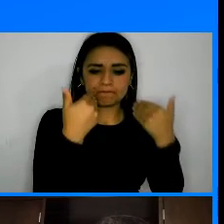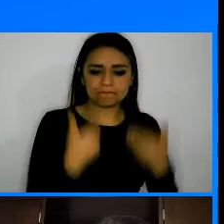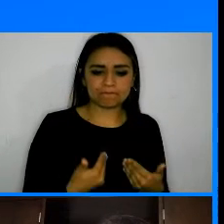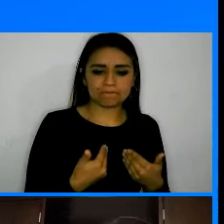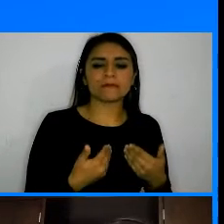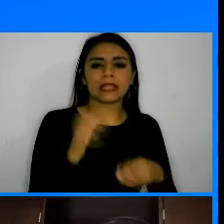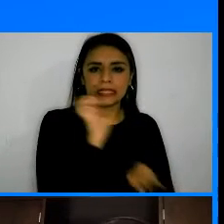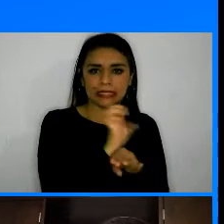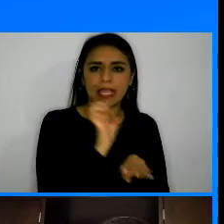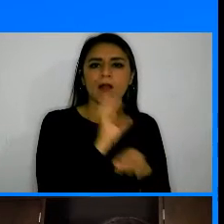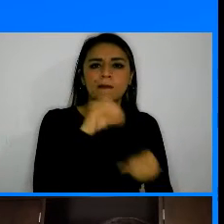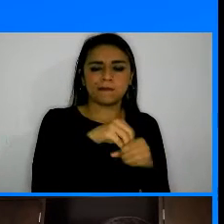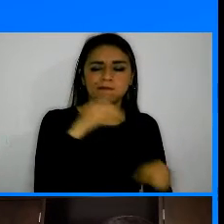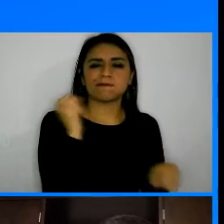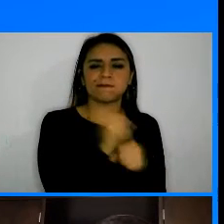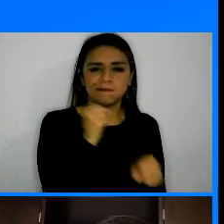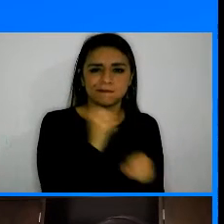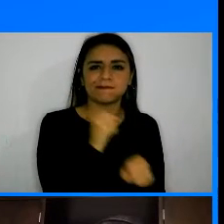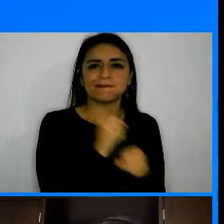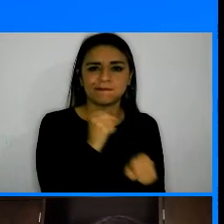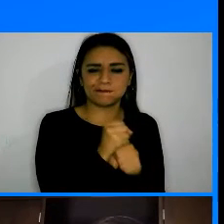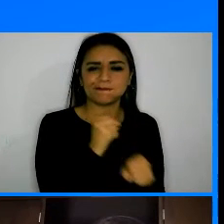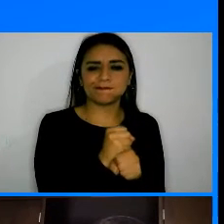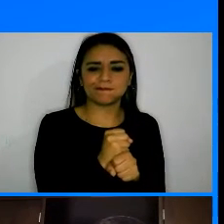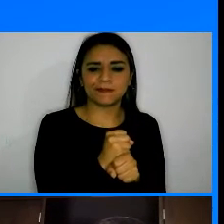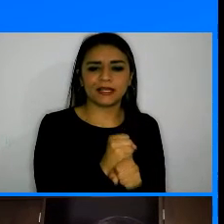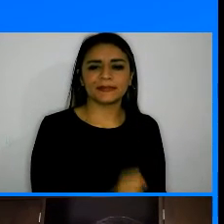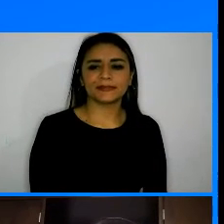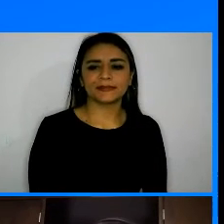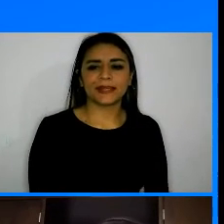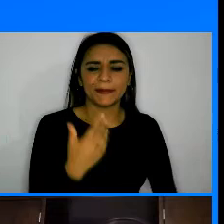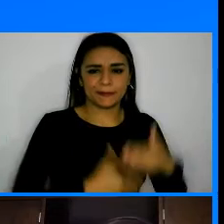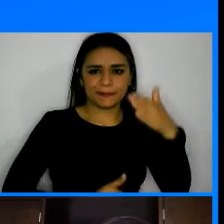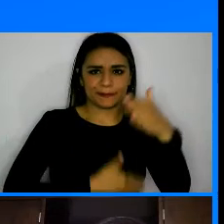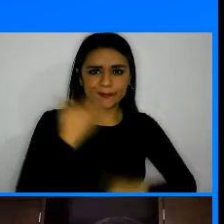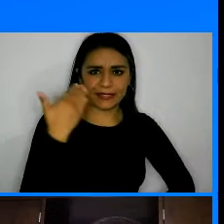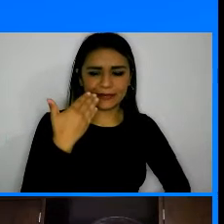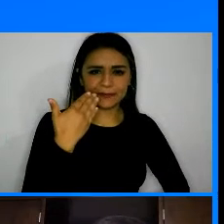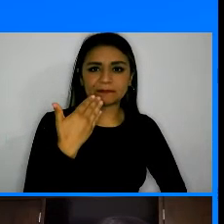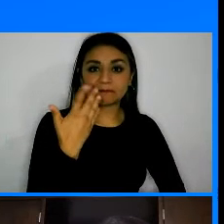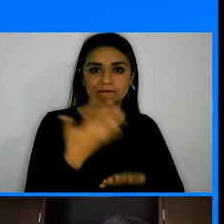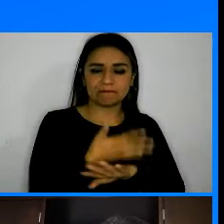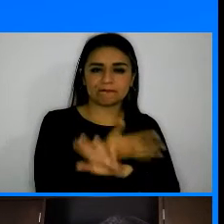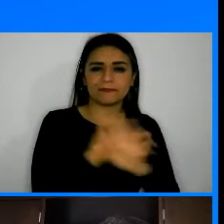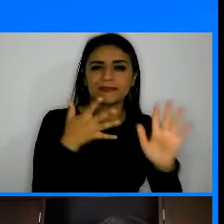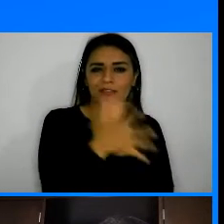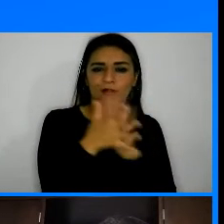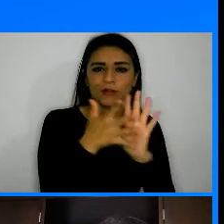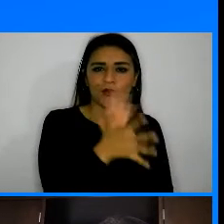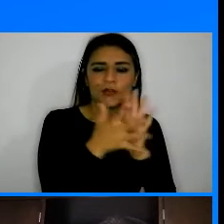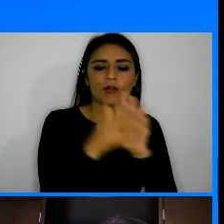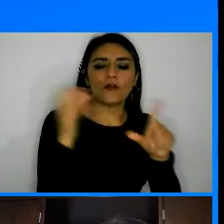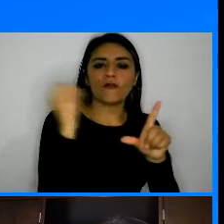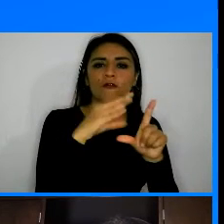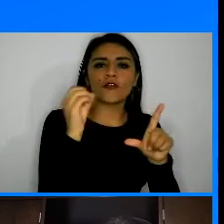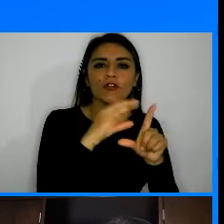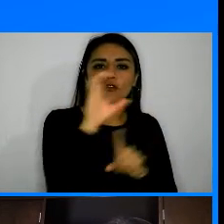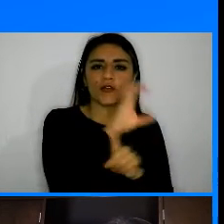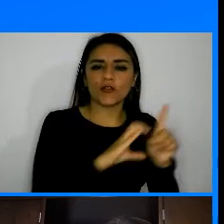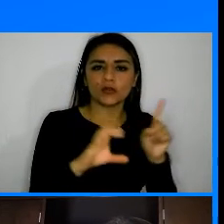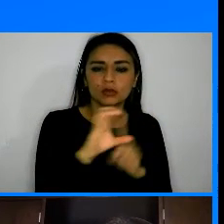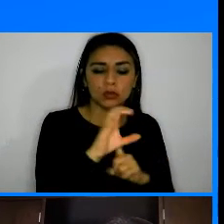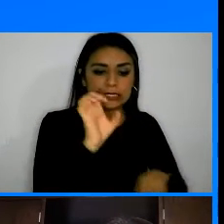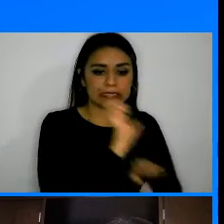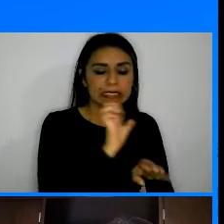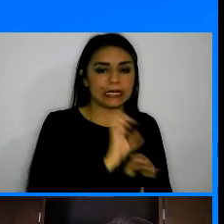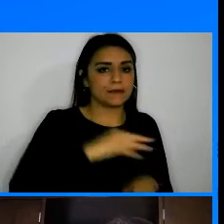en la que trabajo. Entonces, comienzo aquí lo que les estaba contando. El Fondo de Promoción de la Cultura es una entidad sin